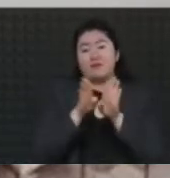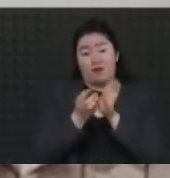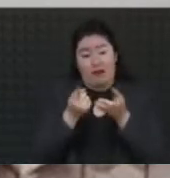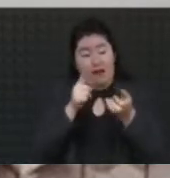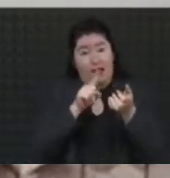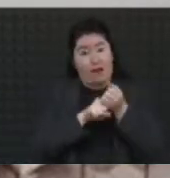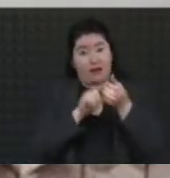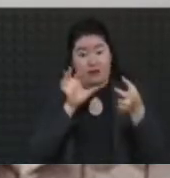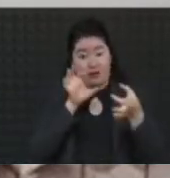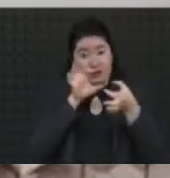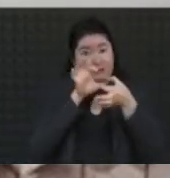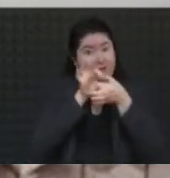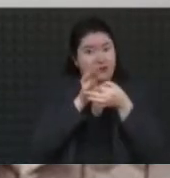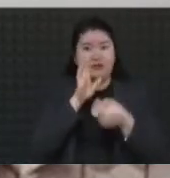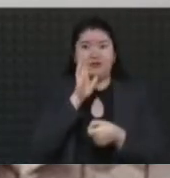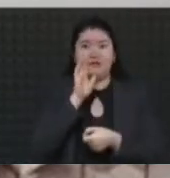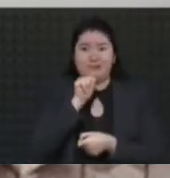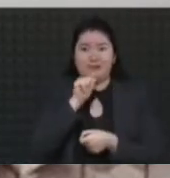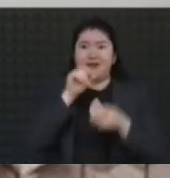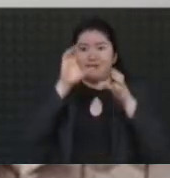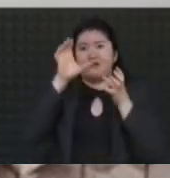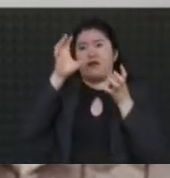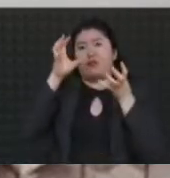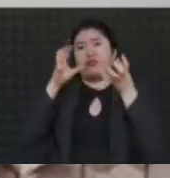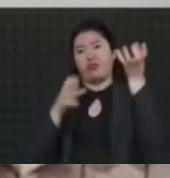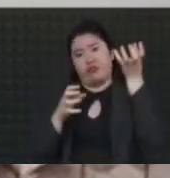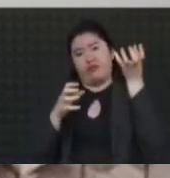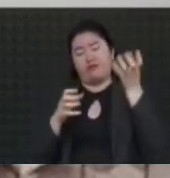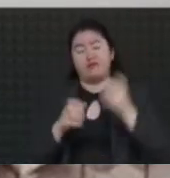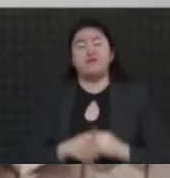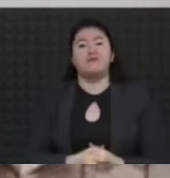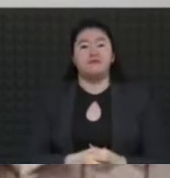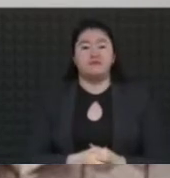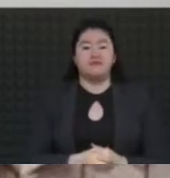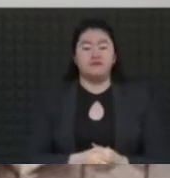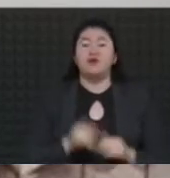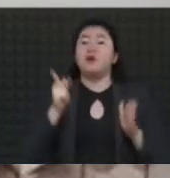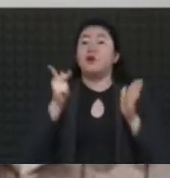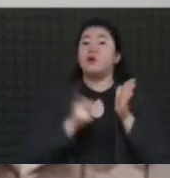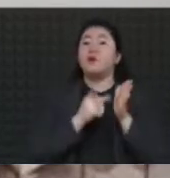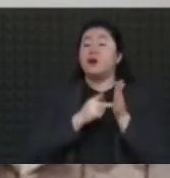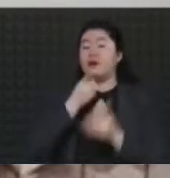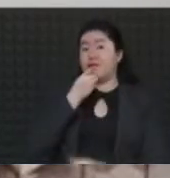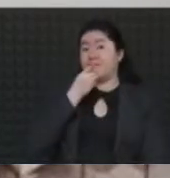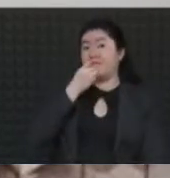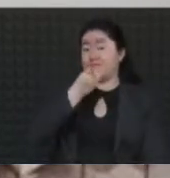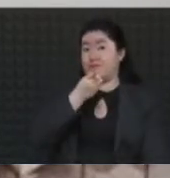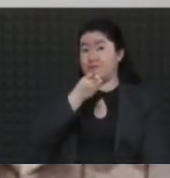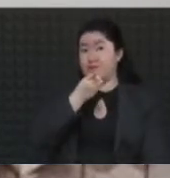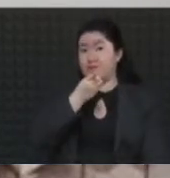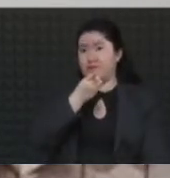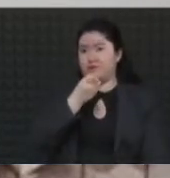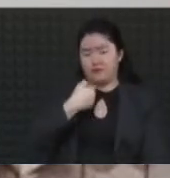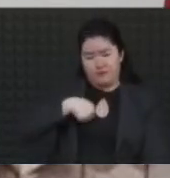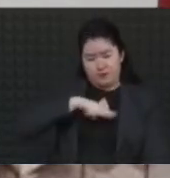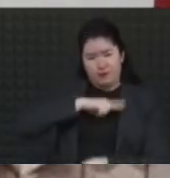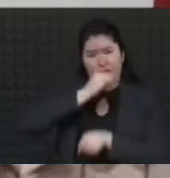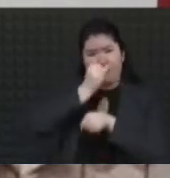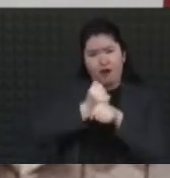estructura compuesta. Lo vuelvo a repetir. Los resultados de los análisis